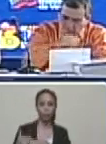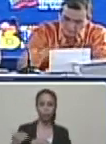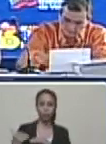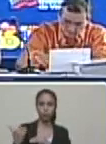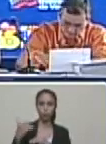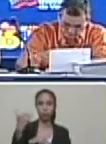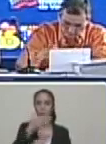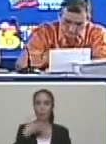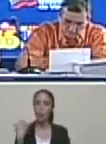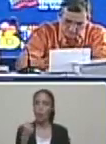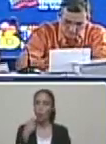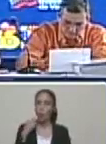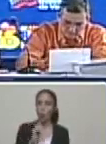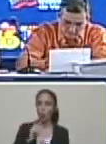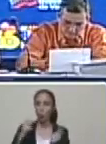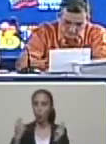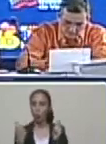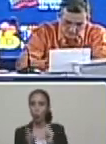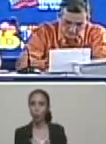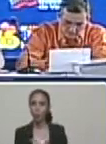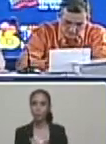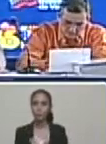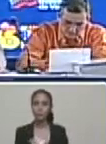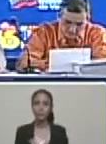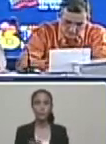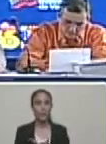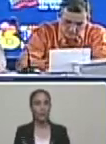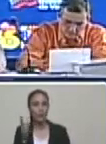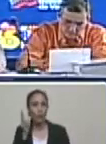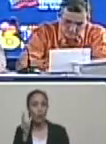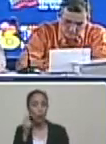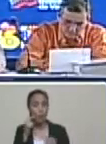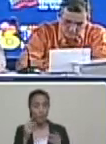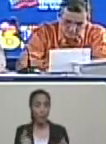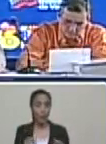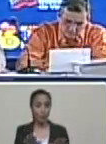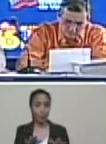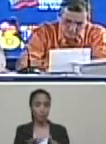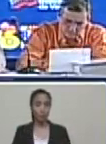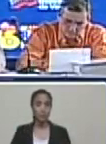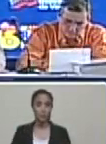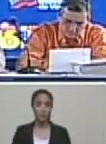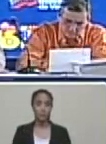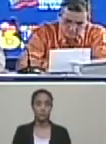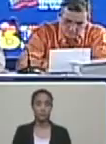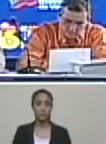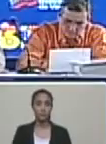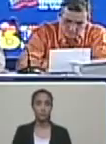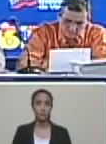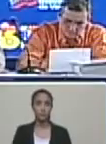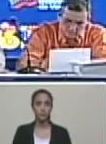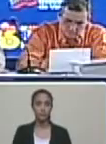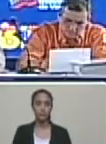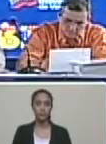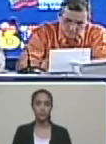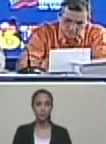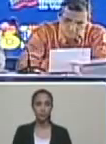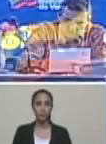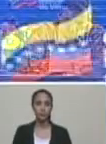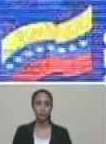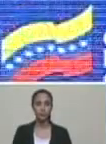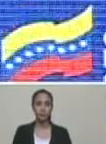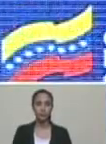Adentro, para mejorar oído a los ministros y ministras y a los líderes revolucionarios que están al frente de las